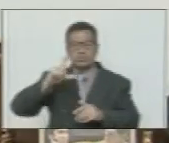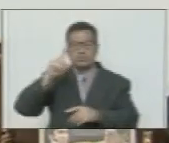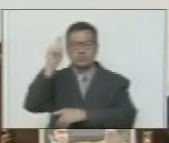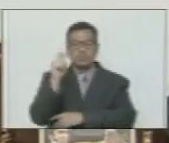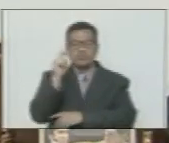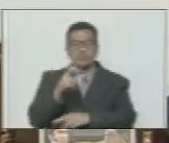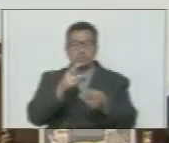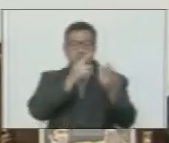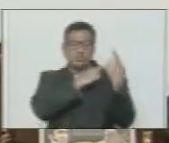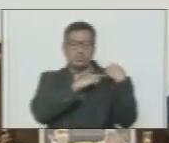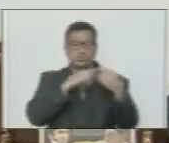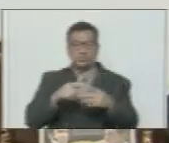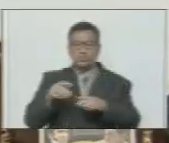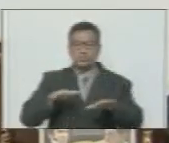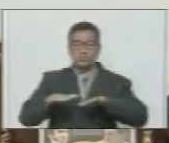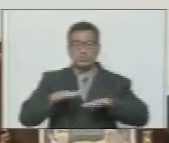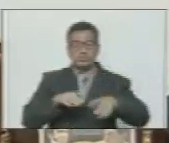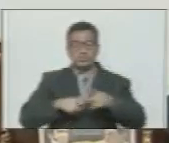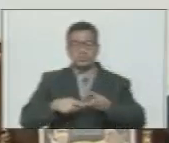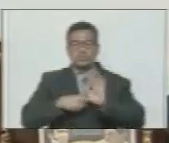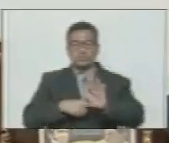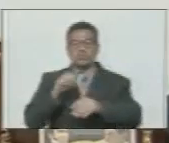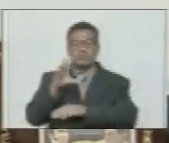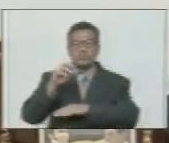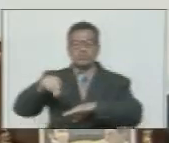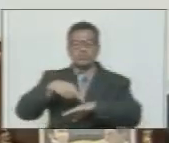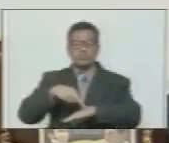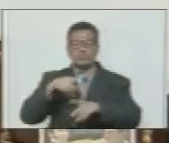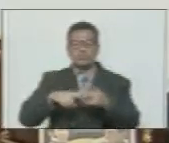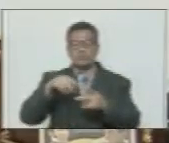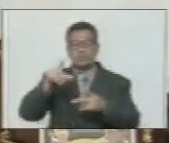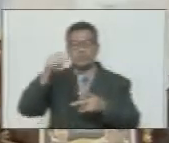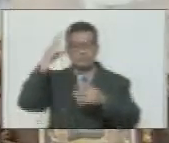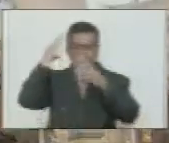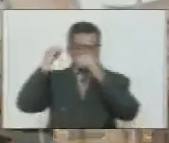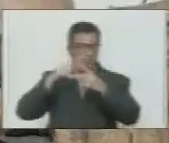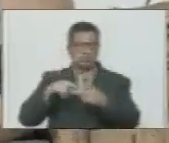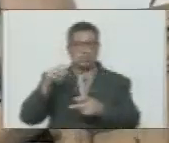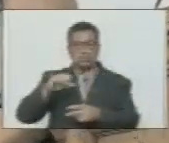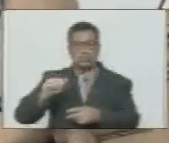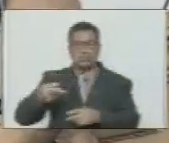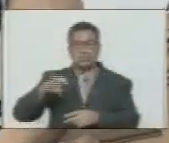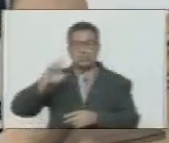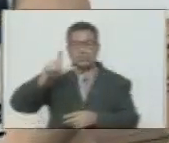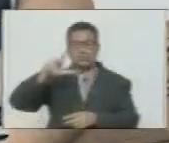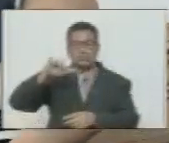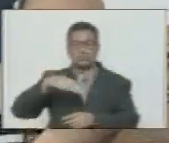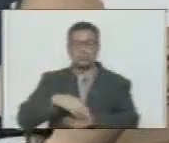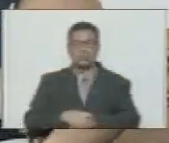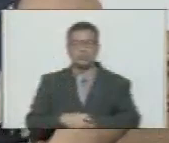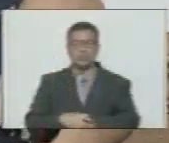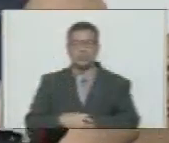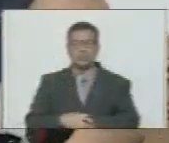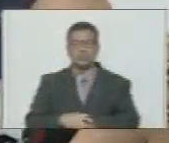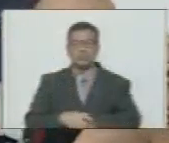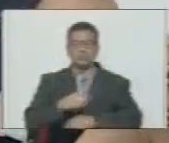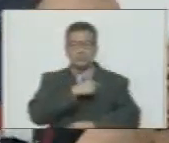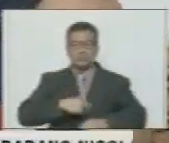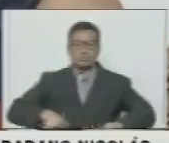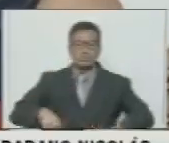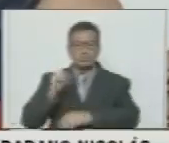Rodríguez, diputada en representación al Estado Cojedes, se pronuncia la designación de Canarias como embajadora de la República Argentina Democrática y Directiva. A